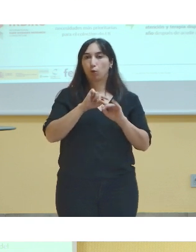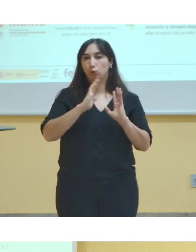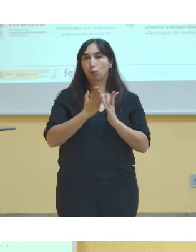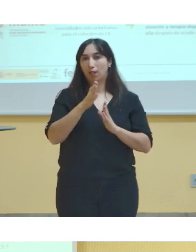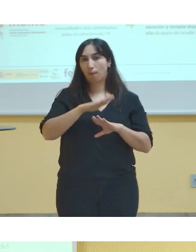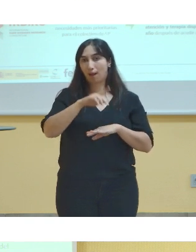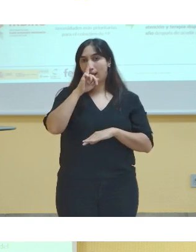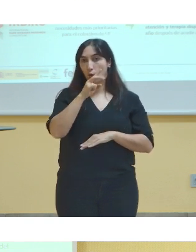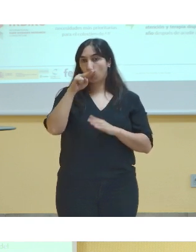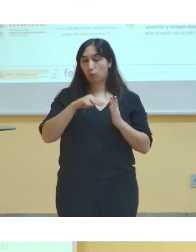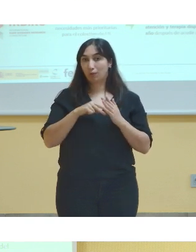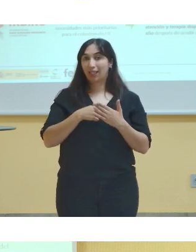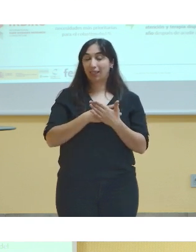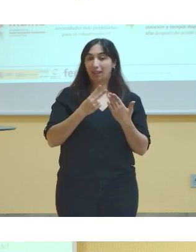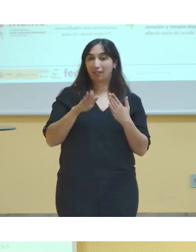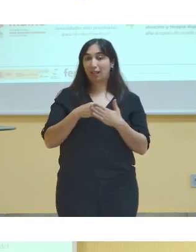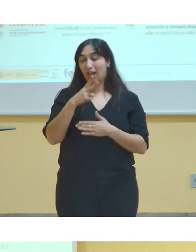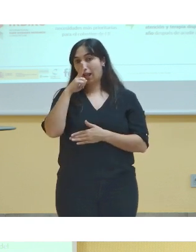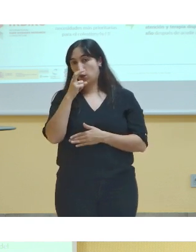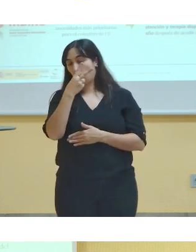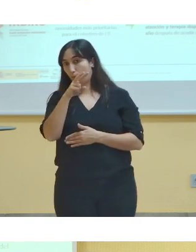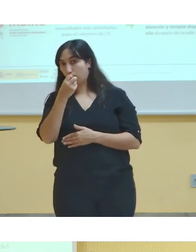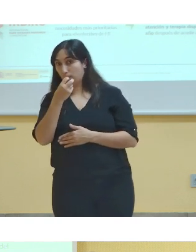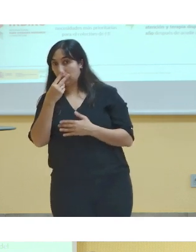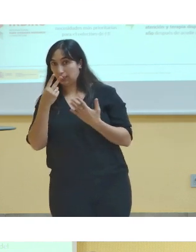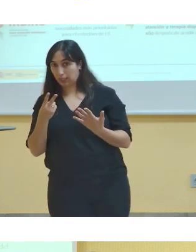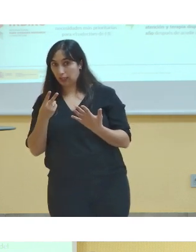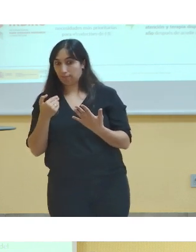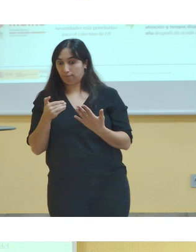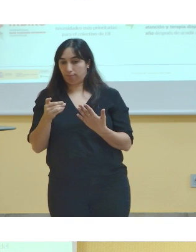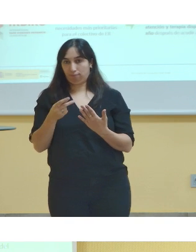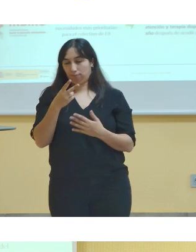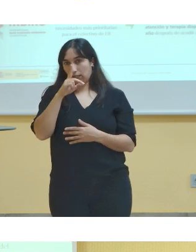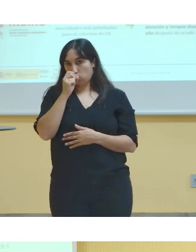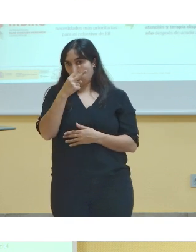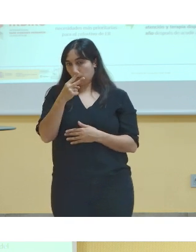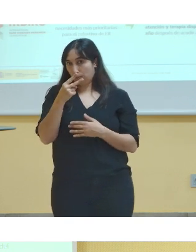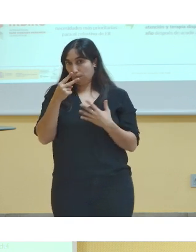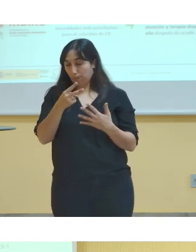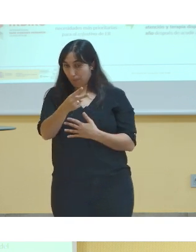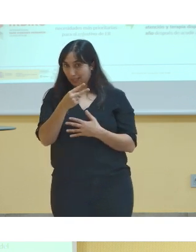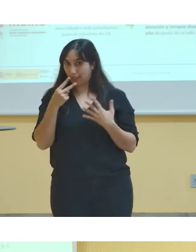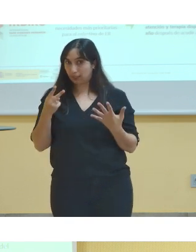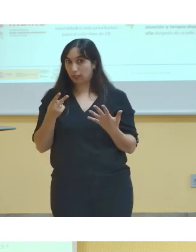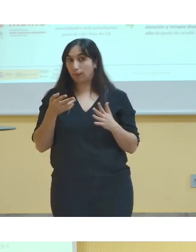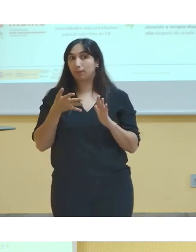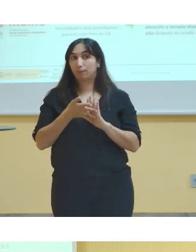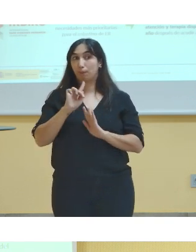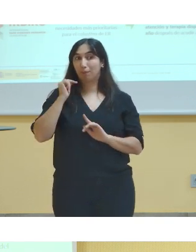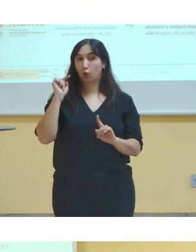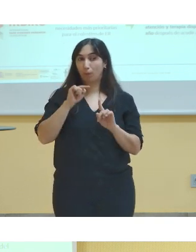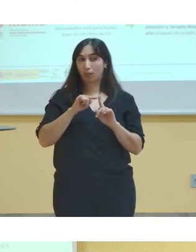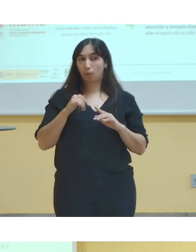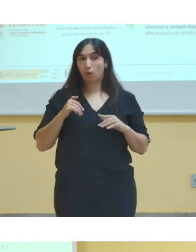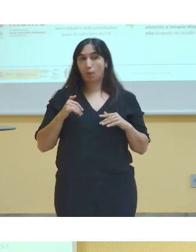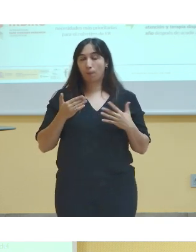de 2017-2027. Este horizonte 2027 ya está más cercano. En el primer objetivo